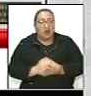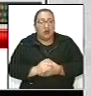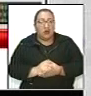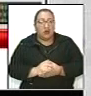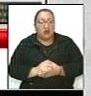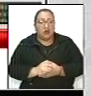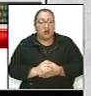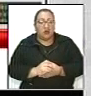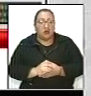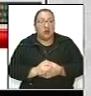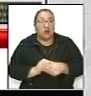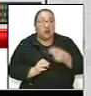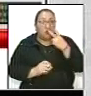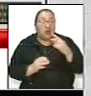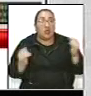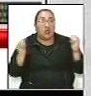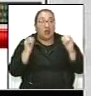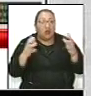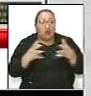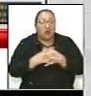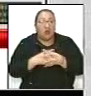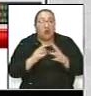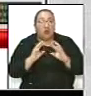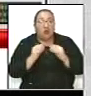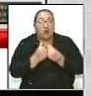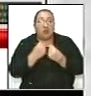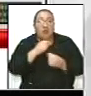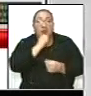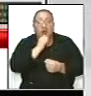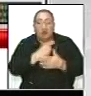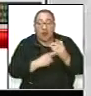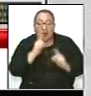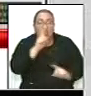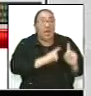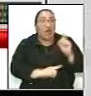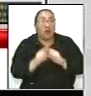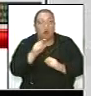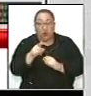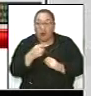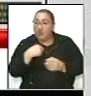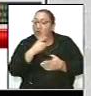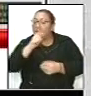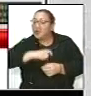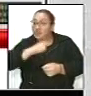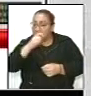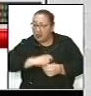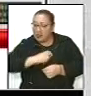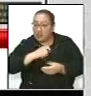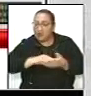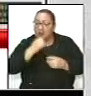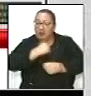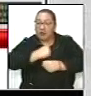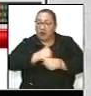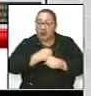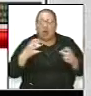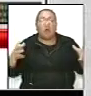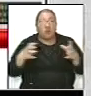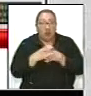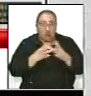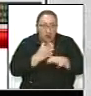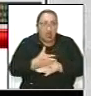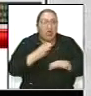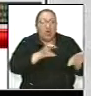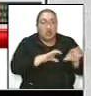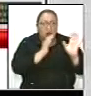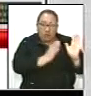ver alianzas estratégicas con el sector privado para que aquellos que requieren y necesitan trabajar vayan